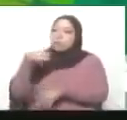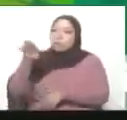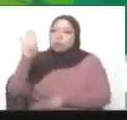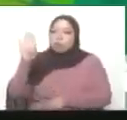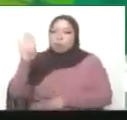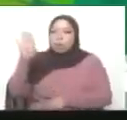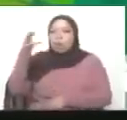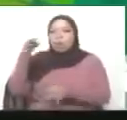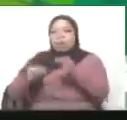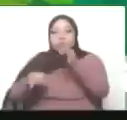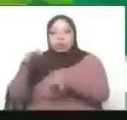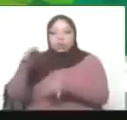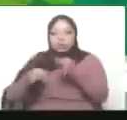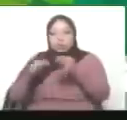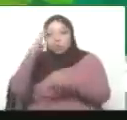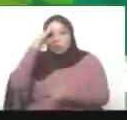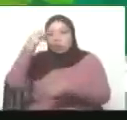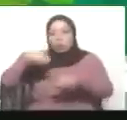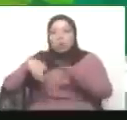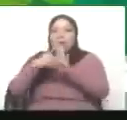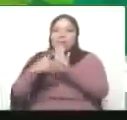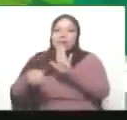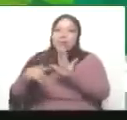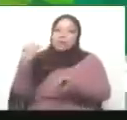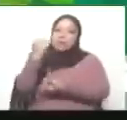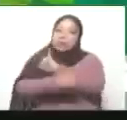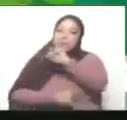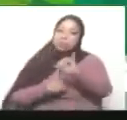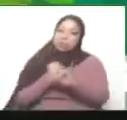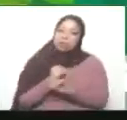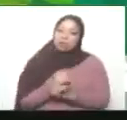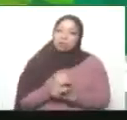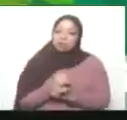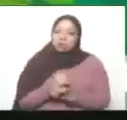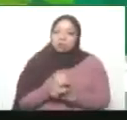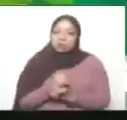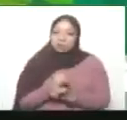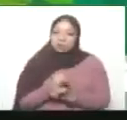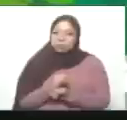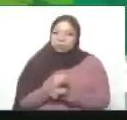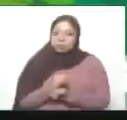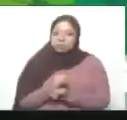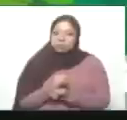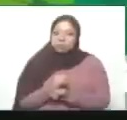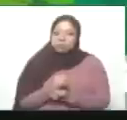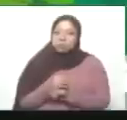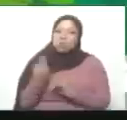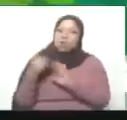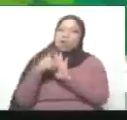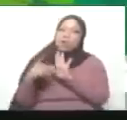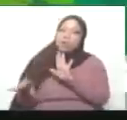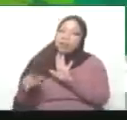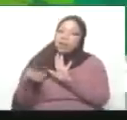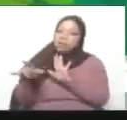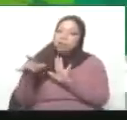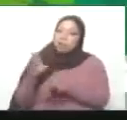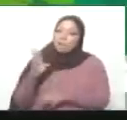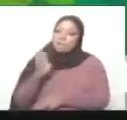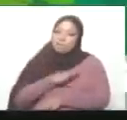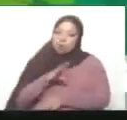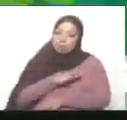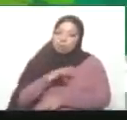jurídica de acuerdo al derecho internacional de sus derechos de Posesión